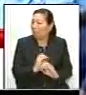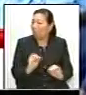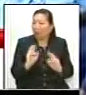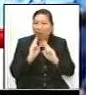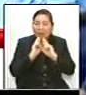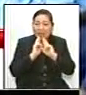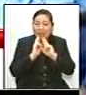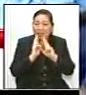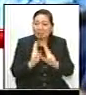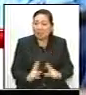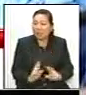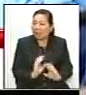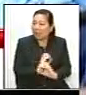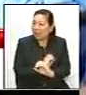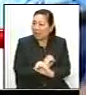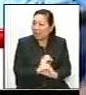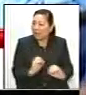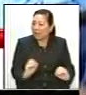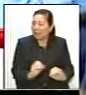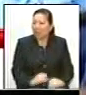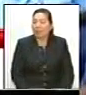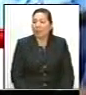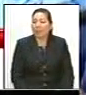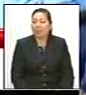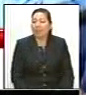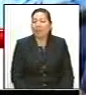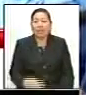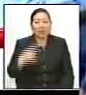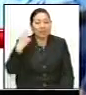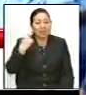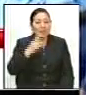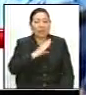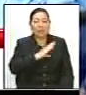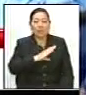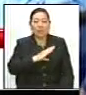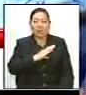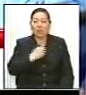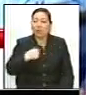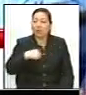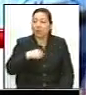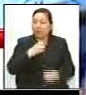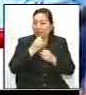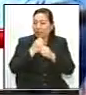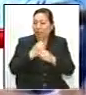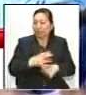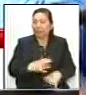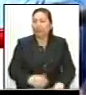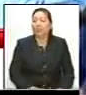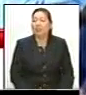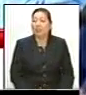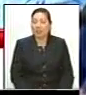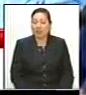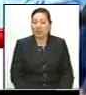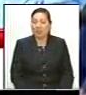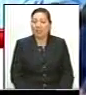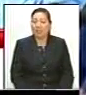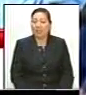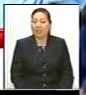respuesta por la razón de conciencia que nosotros renunciamos.